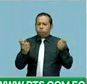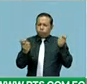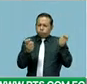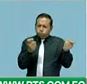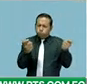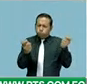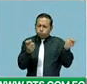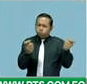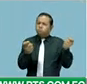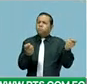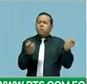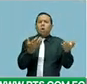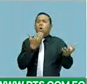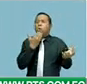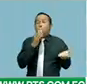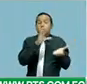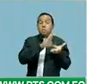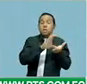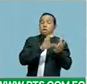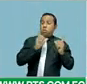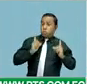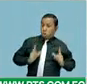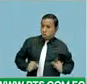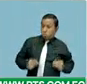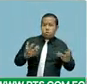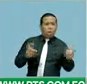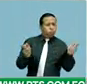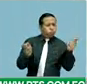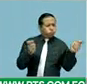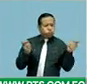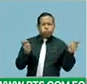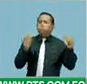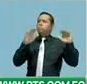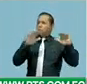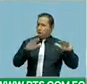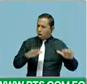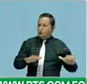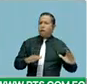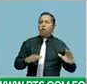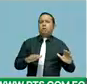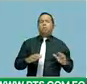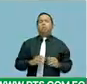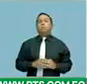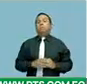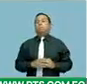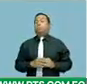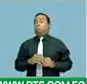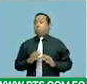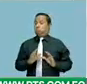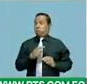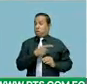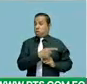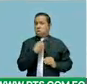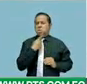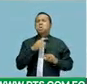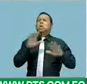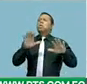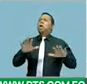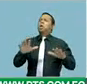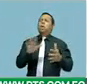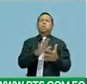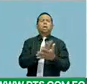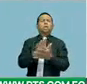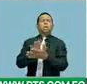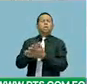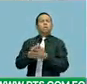de los centros pequeños de salud. En una nueva disyuntiva, la autoridad local aseguró que se intenta calmar las cosas cuando las cifras demuestran que no está bien